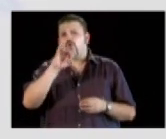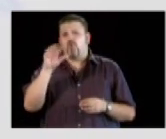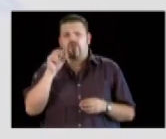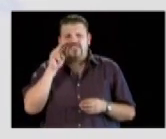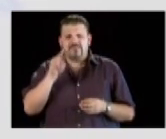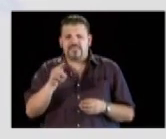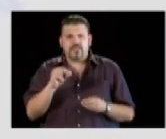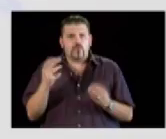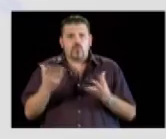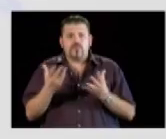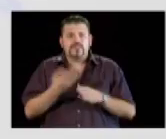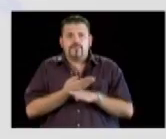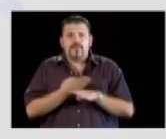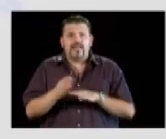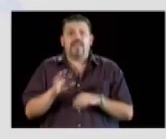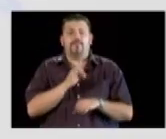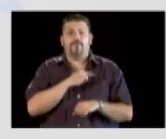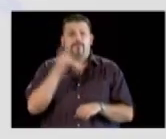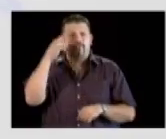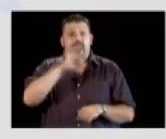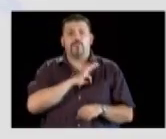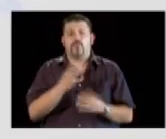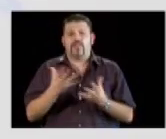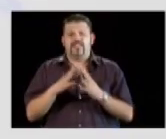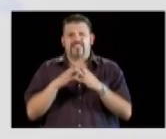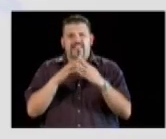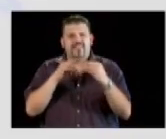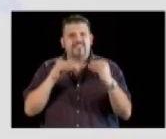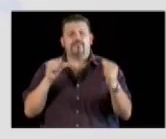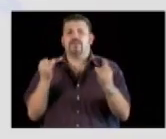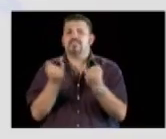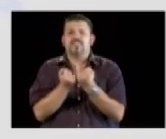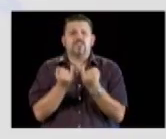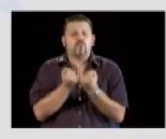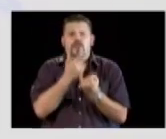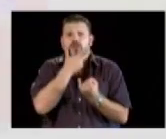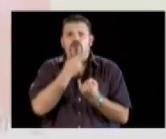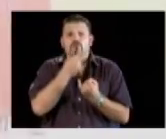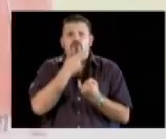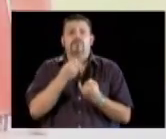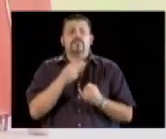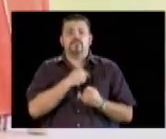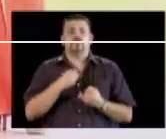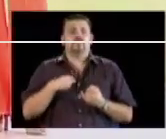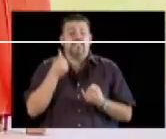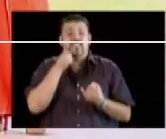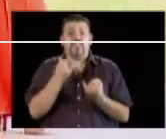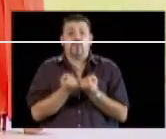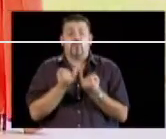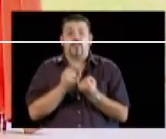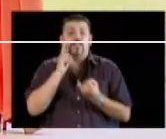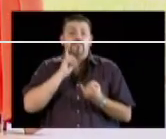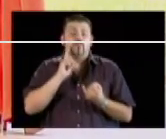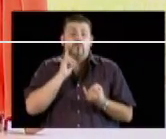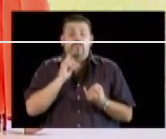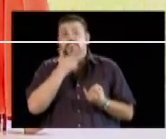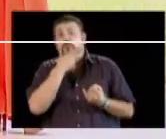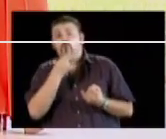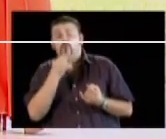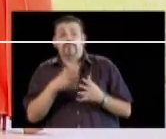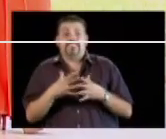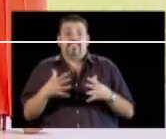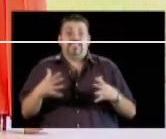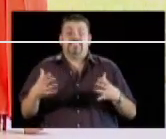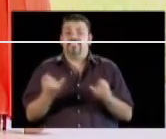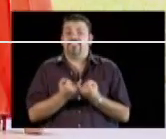hacen blancas, para poder hacer que desaparezcan. Los hombres también, sobre todo porque los hombres crecen como Buda, las mujeres, como Jorge dice, con